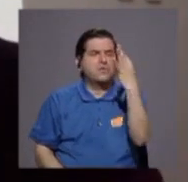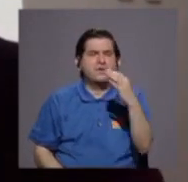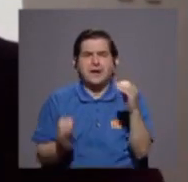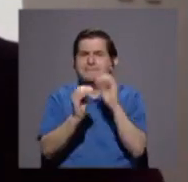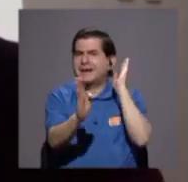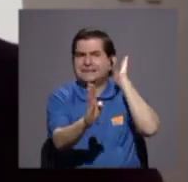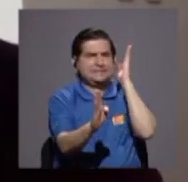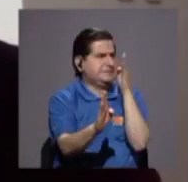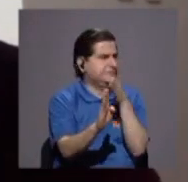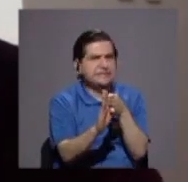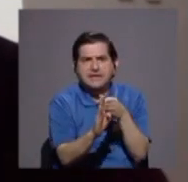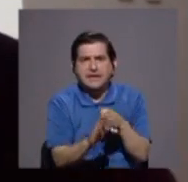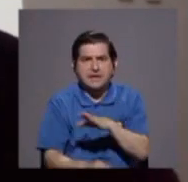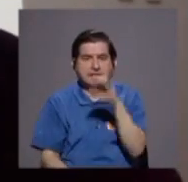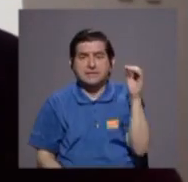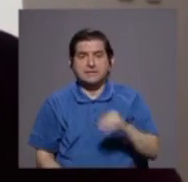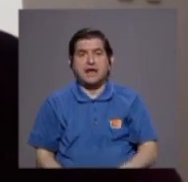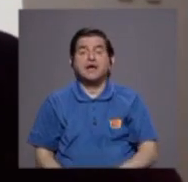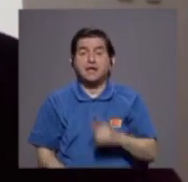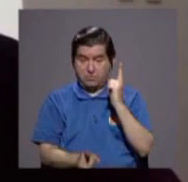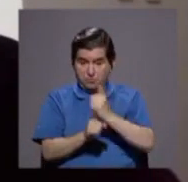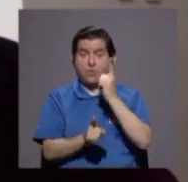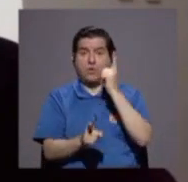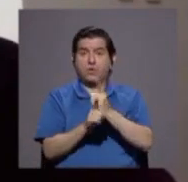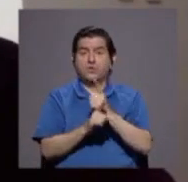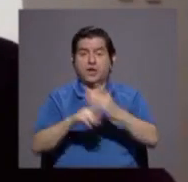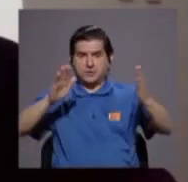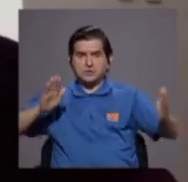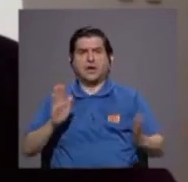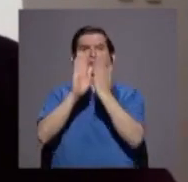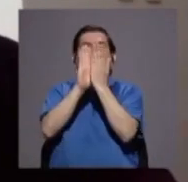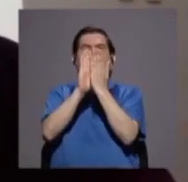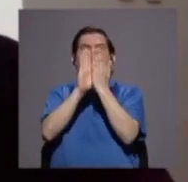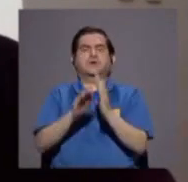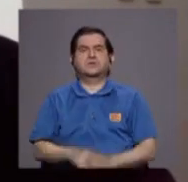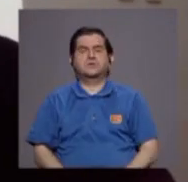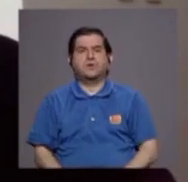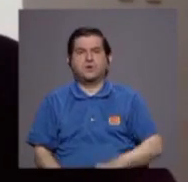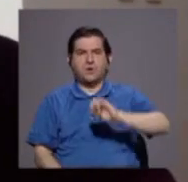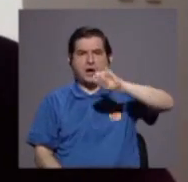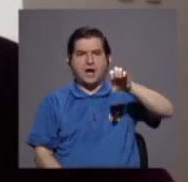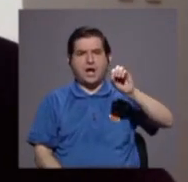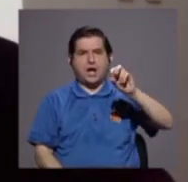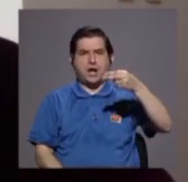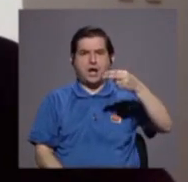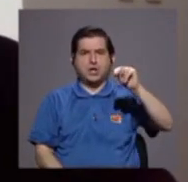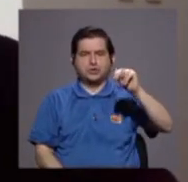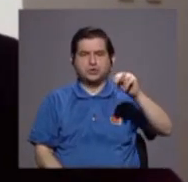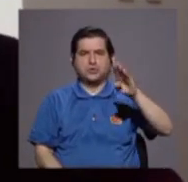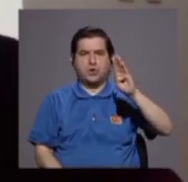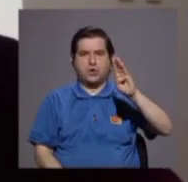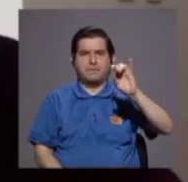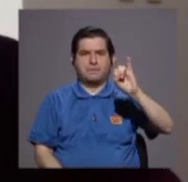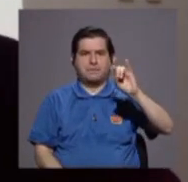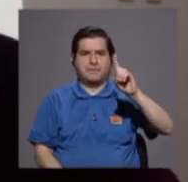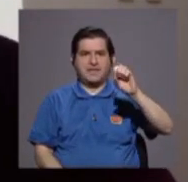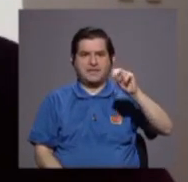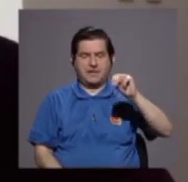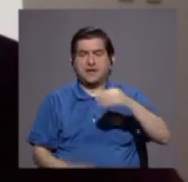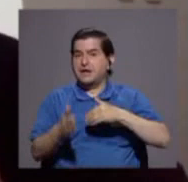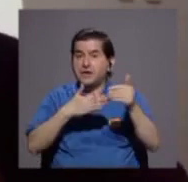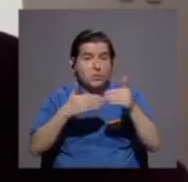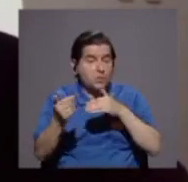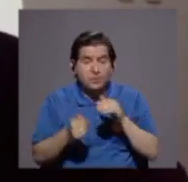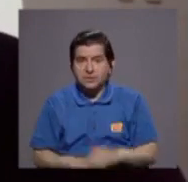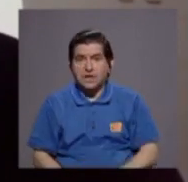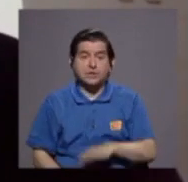más directa y más eficaz se enfrentó a Joe Biden. Y el hecho de que, a pesar de esto,